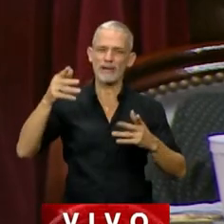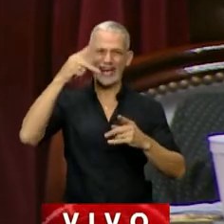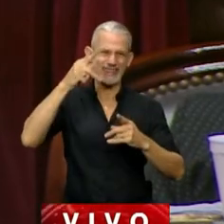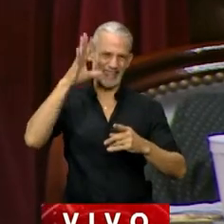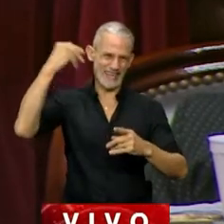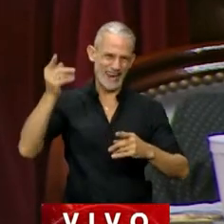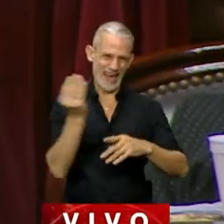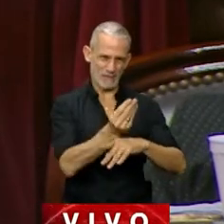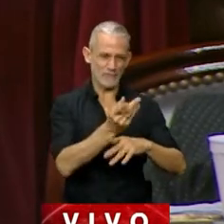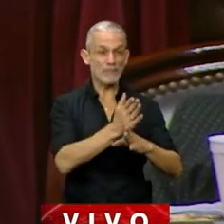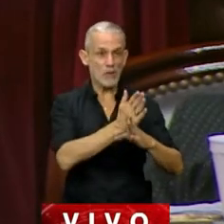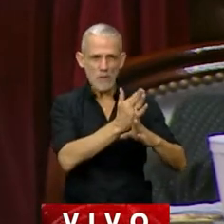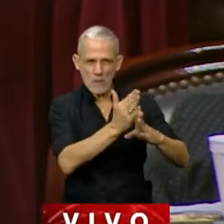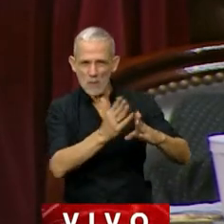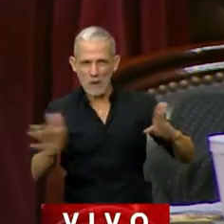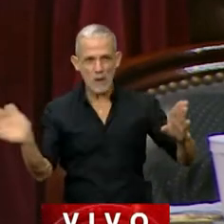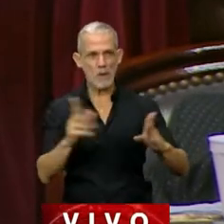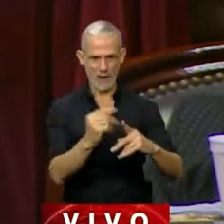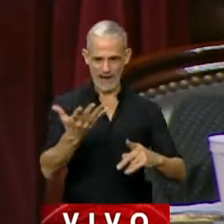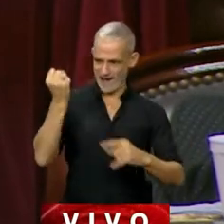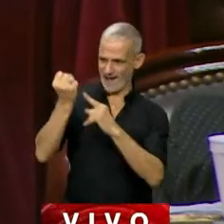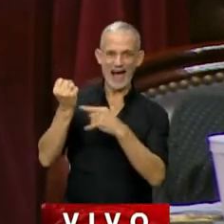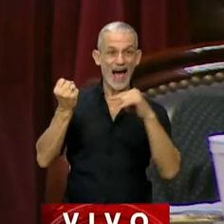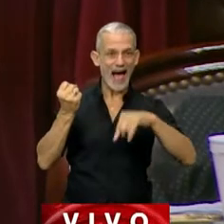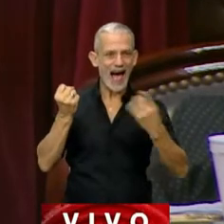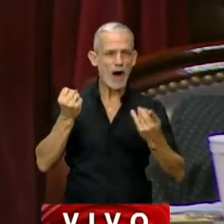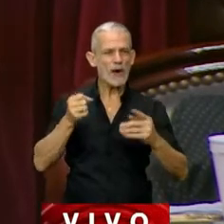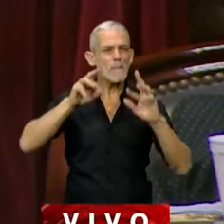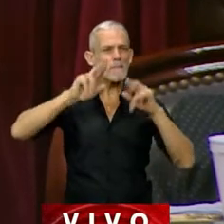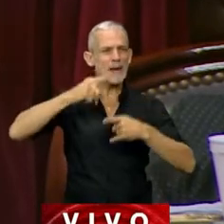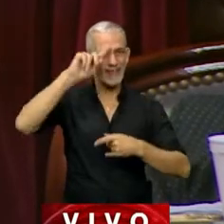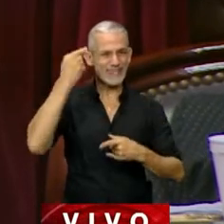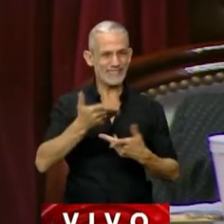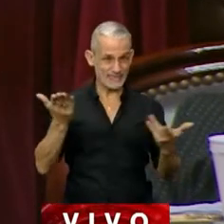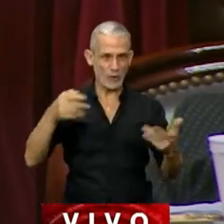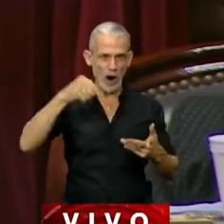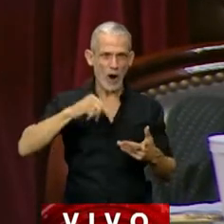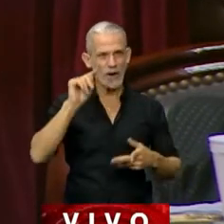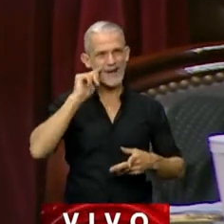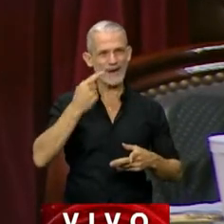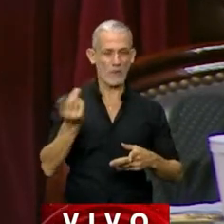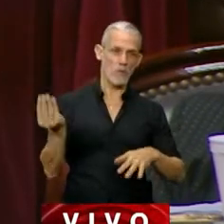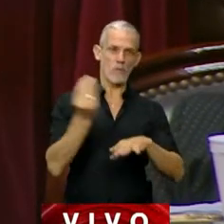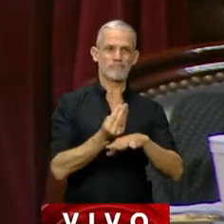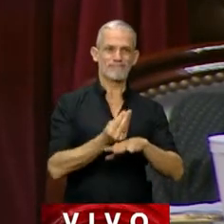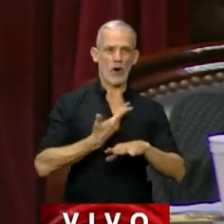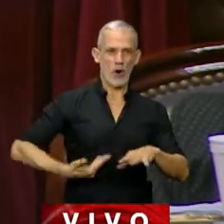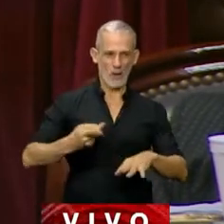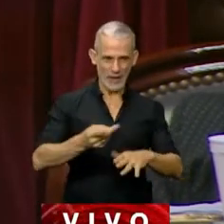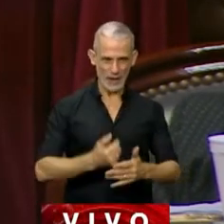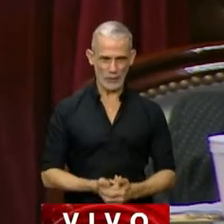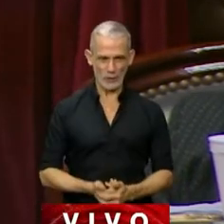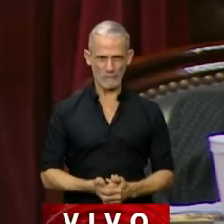Fernández y que por supuesto fue recuperado como una política de Estado en estos momentos, desde que volviéramos a recuperar el gobierno.